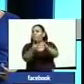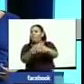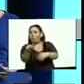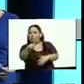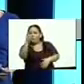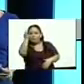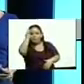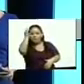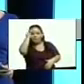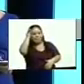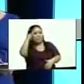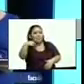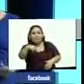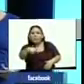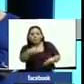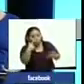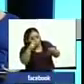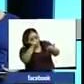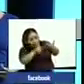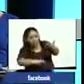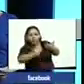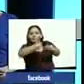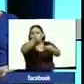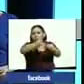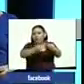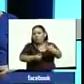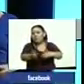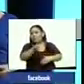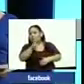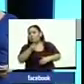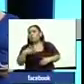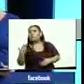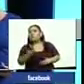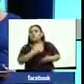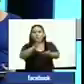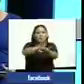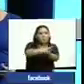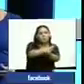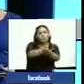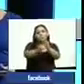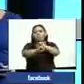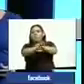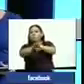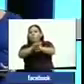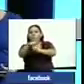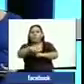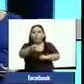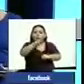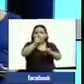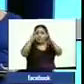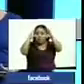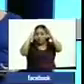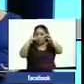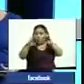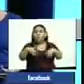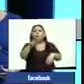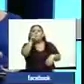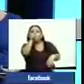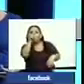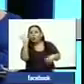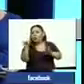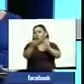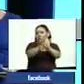recuerde siempre seguirnos y estar atentos a toda la información que nosotros compartimos como noticiero hechos tanto en Twitter